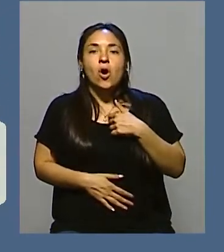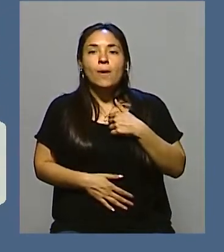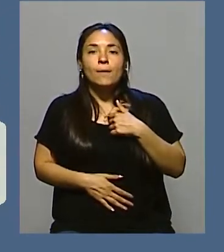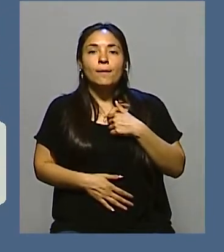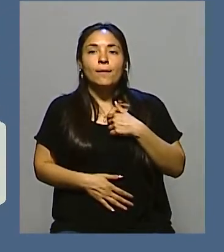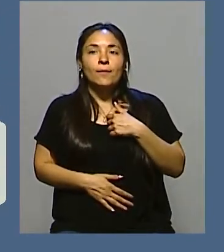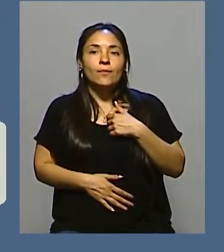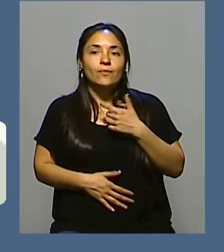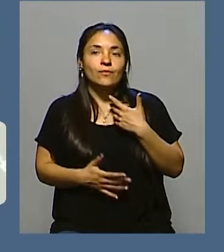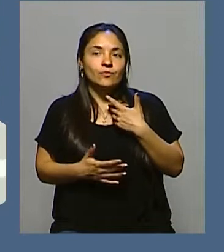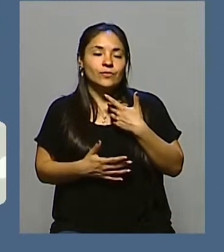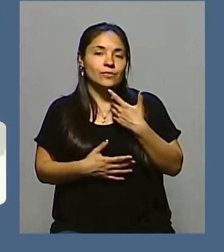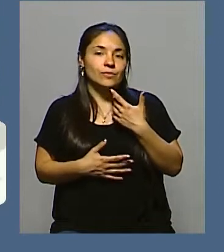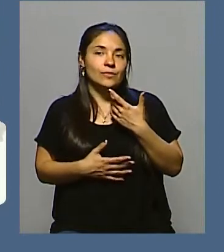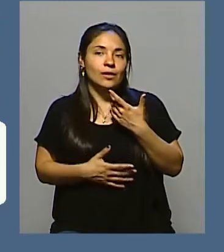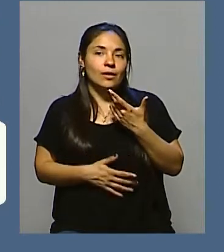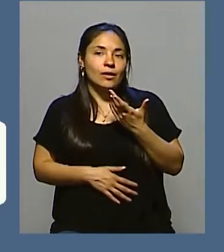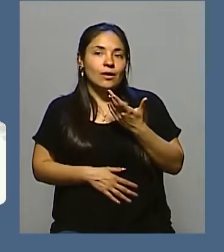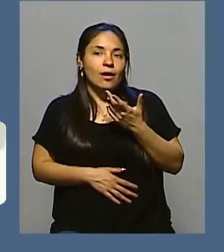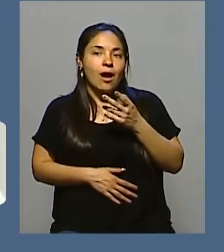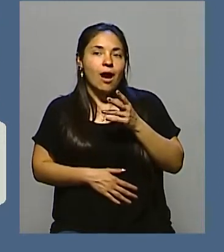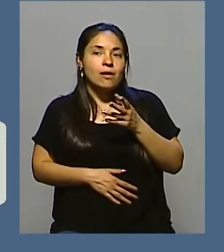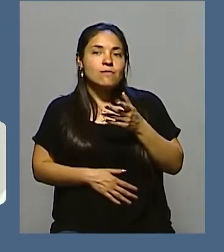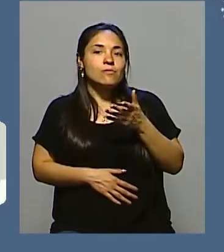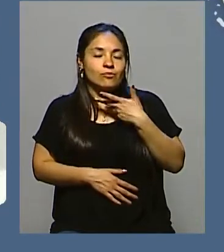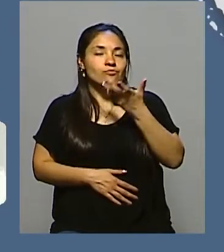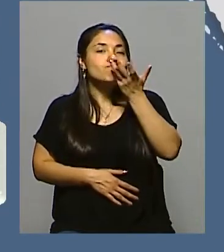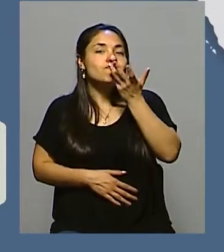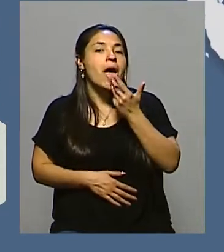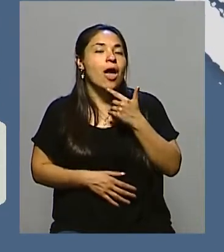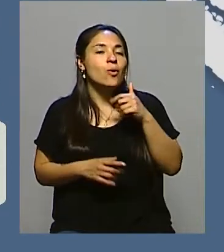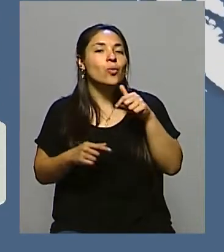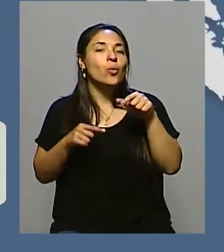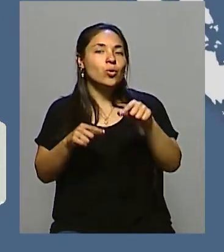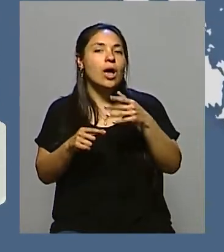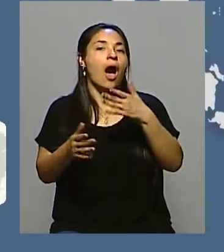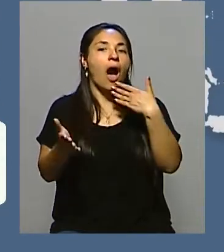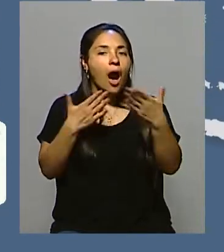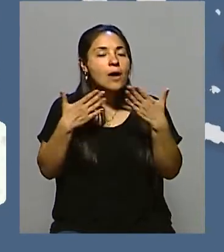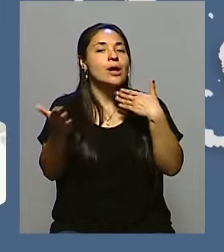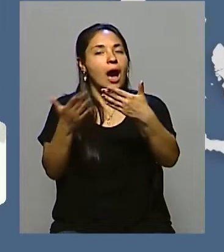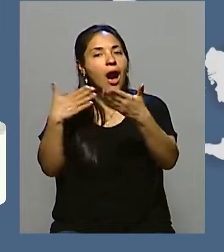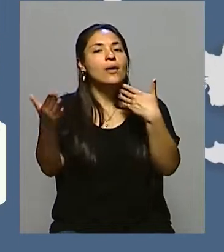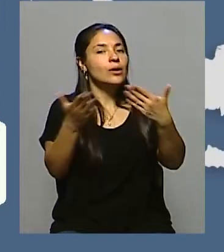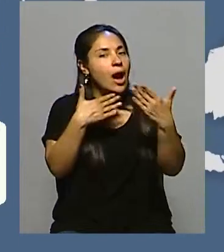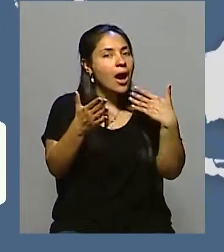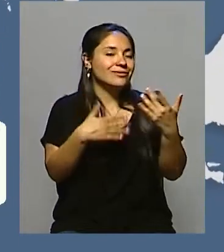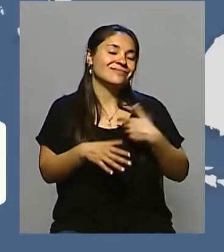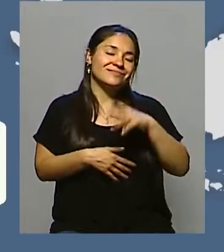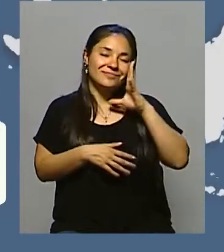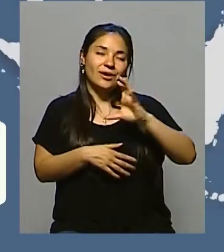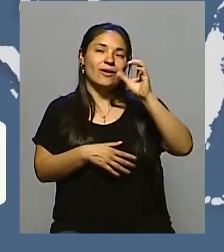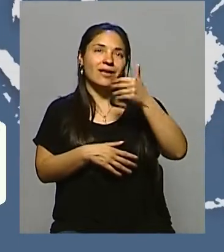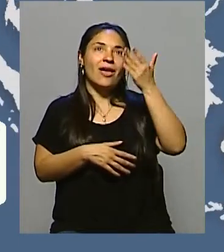porque soy uno que charla muchísimo, sí. Me gusta la charla de café, que extraño en Buenos Aires de una